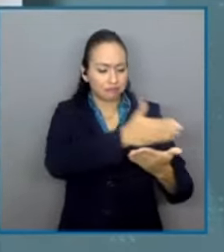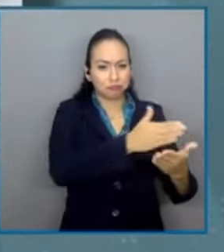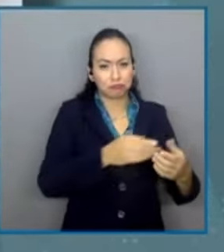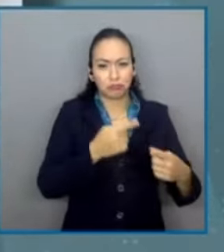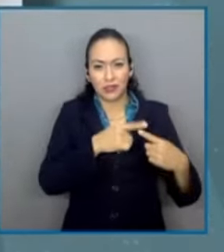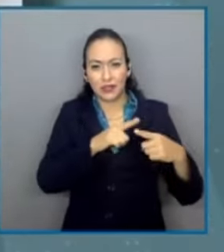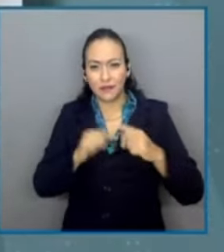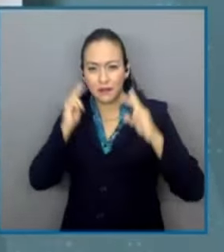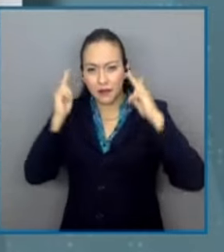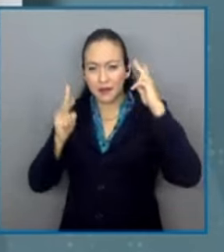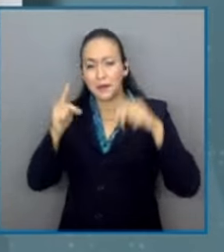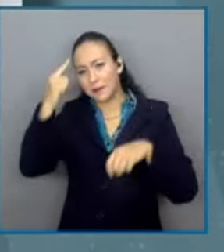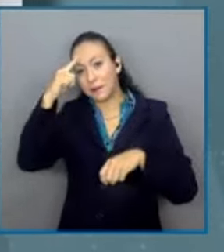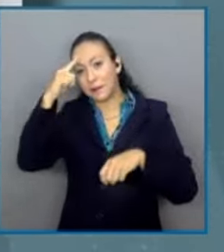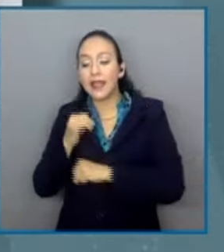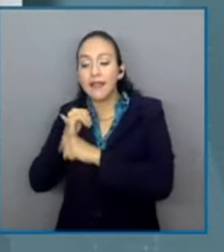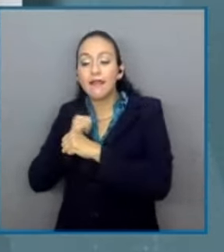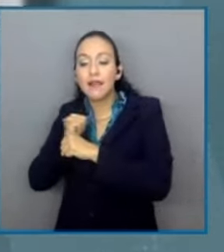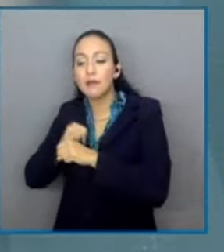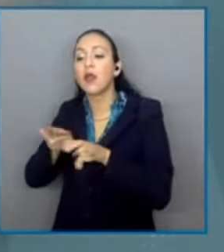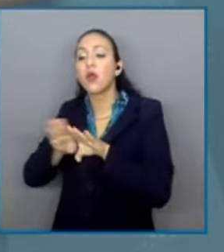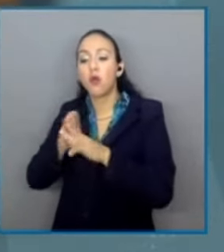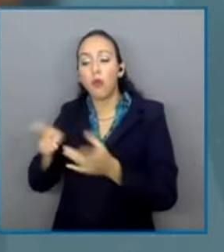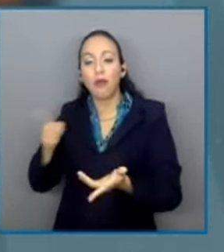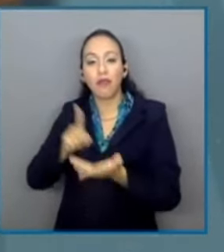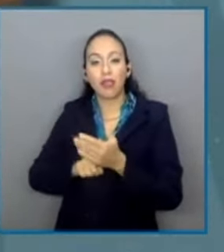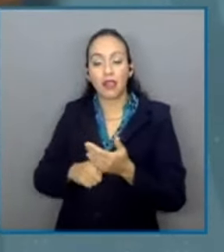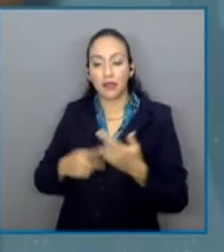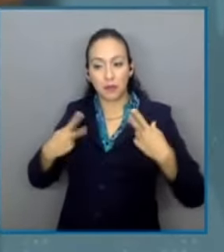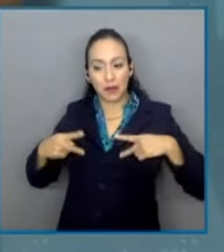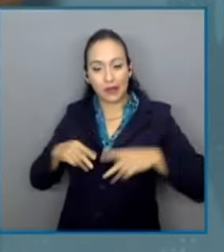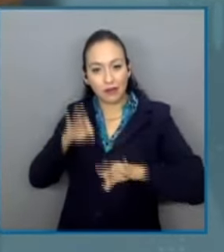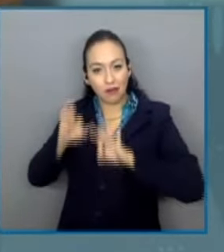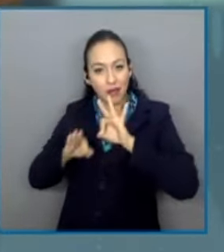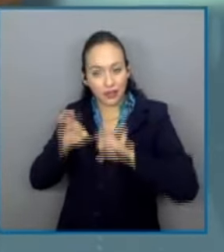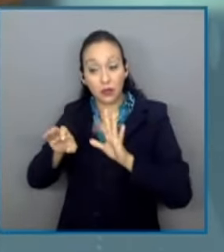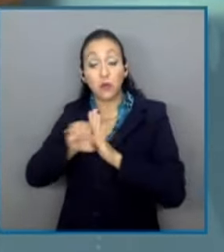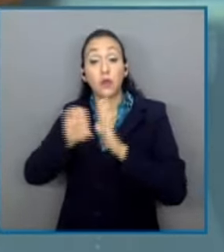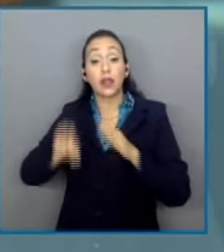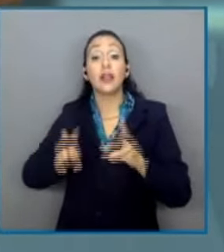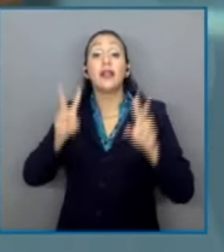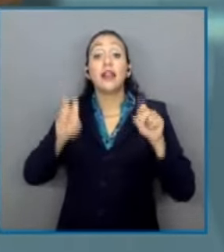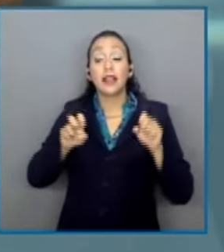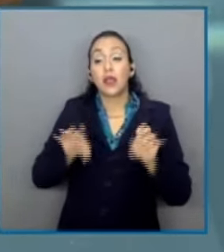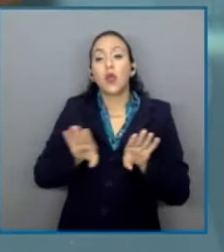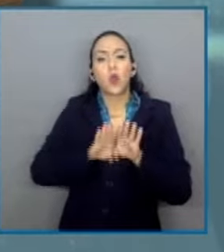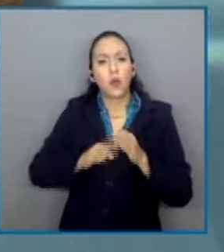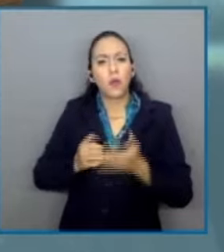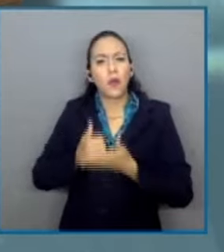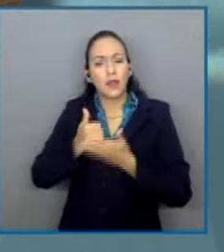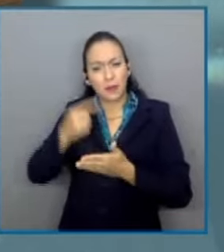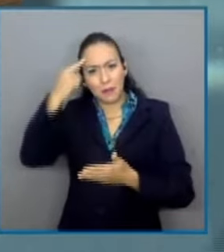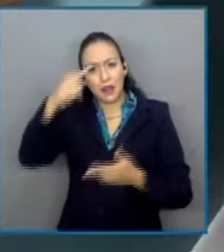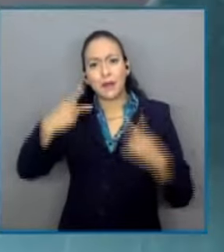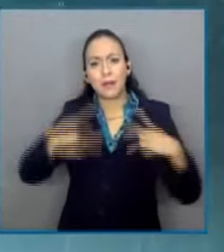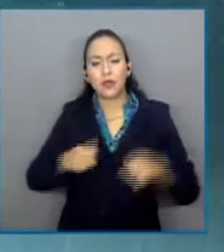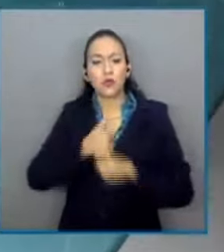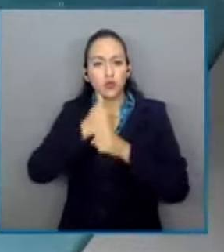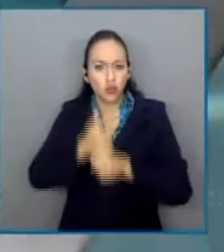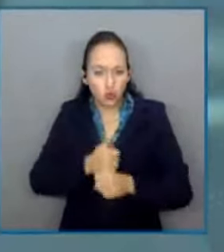interno para prevenir, atender y sancionar el hostigamiento sexual, el acoso, la discriminación y la violencia de género.